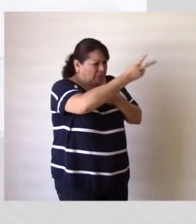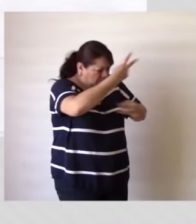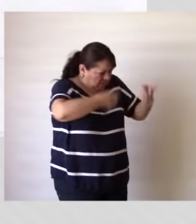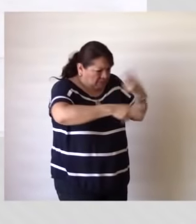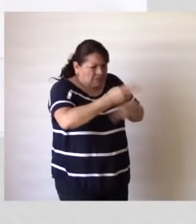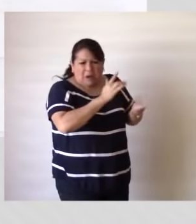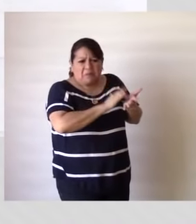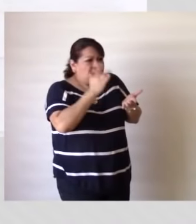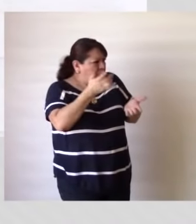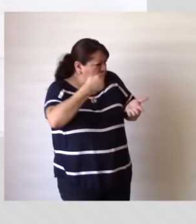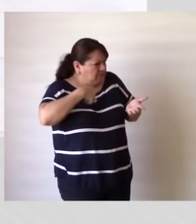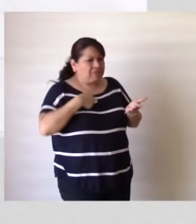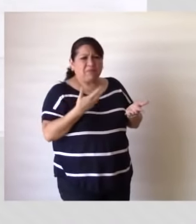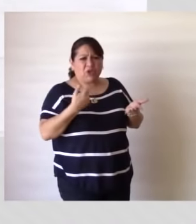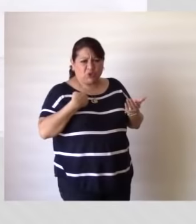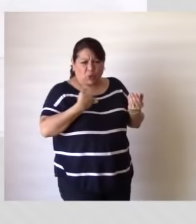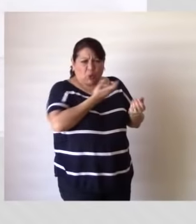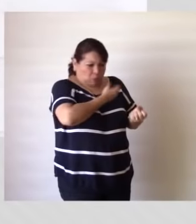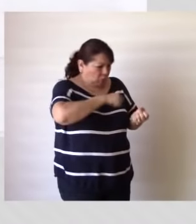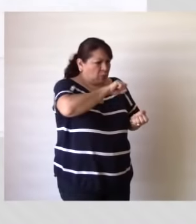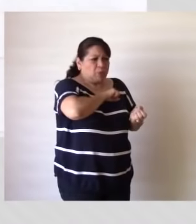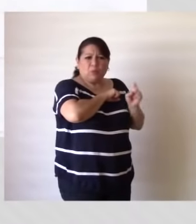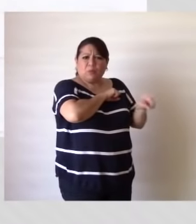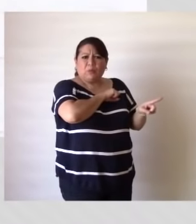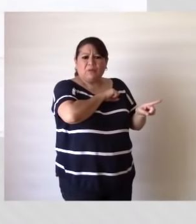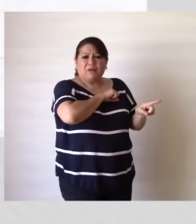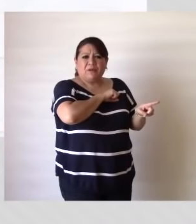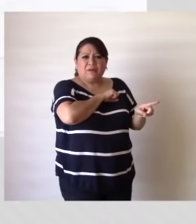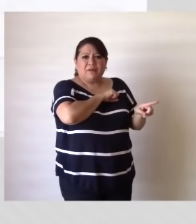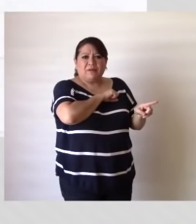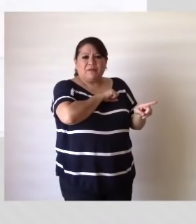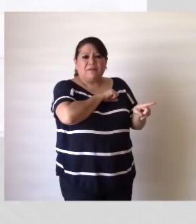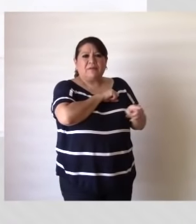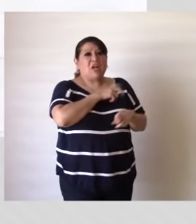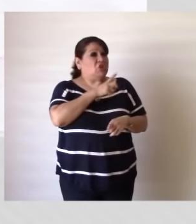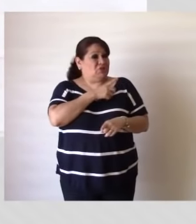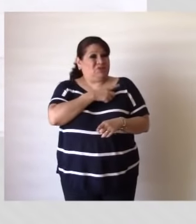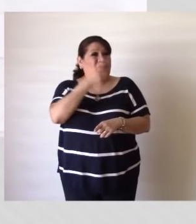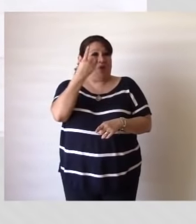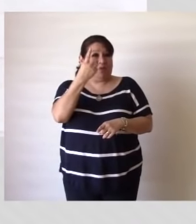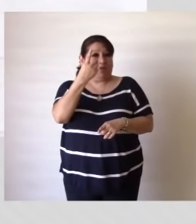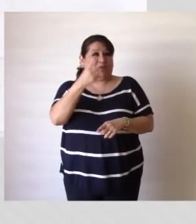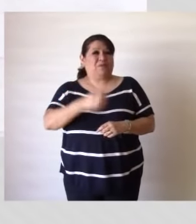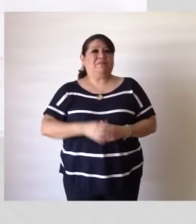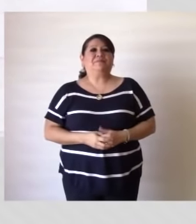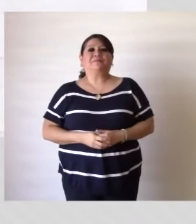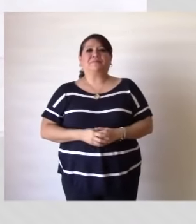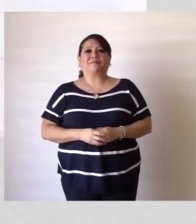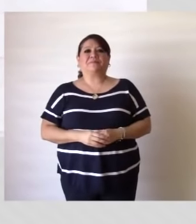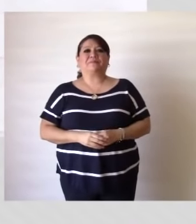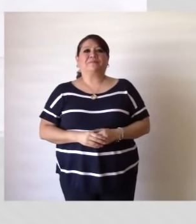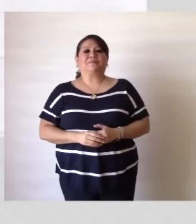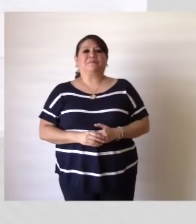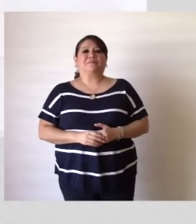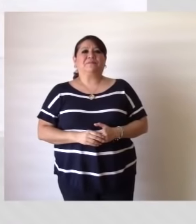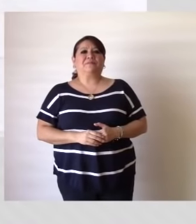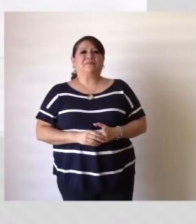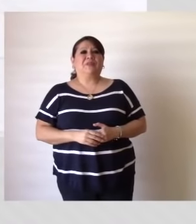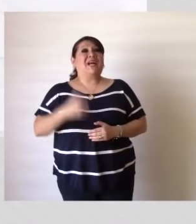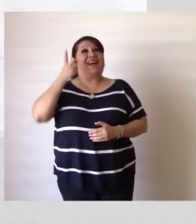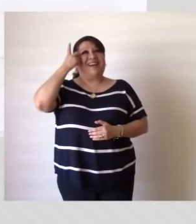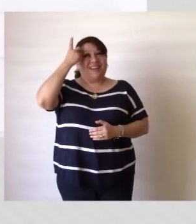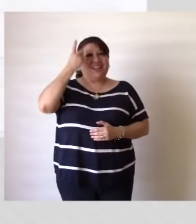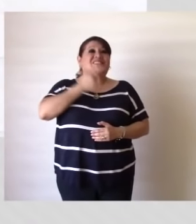agradecimiento es un problema desde el punto de vista de dios porque porque lo que